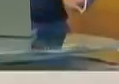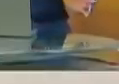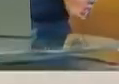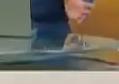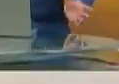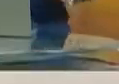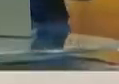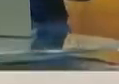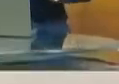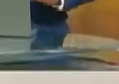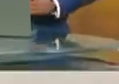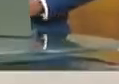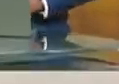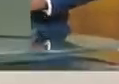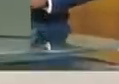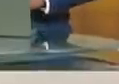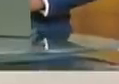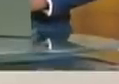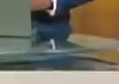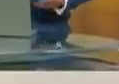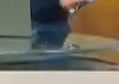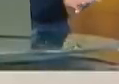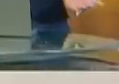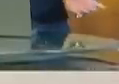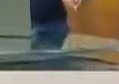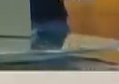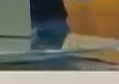el territorio nacional en las bases del partido socialista unido de venezuela pero